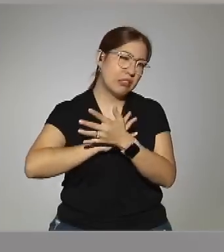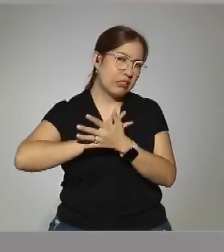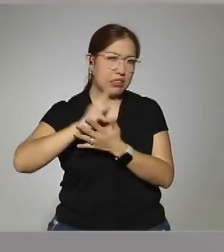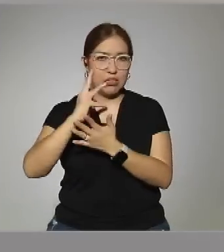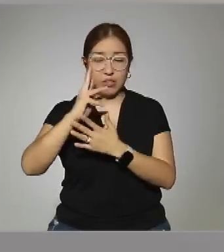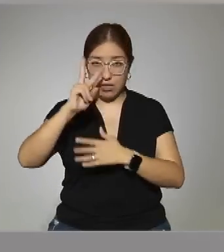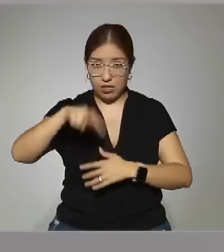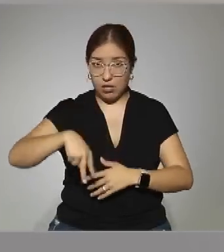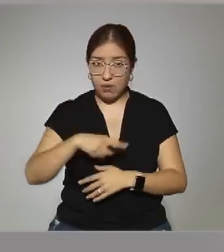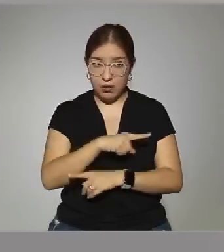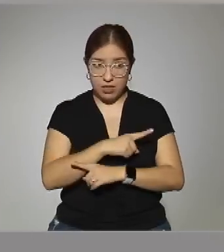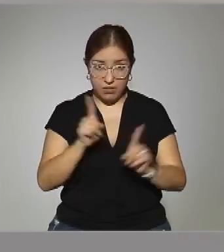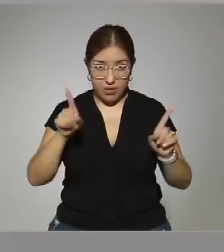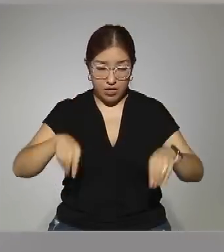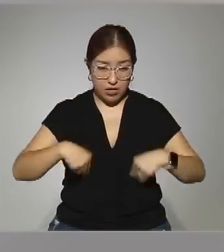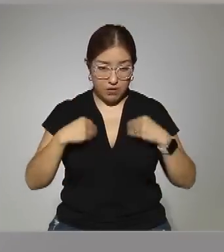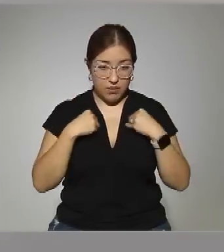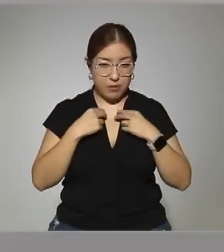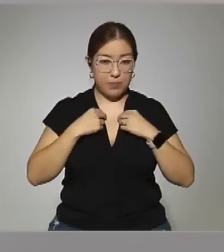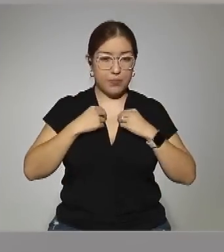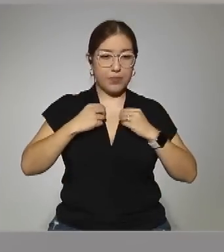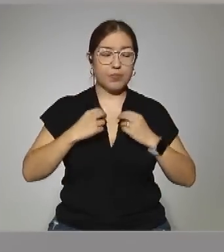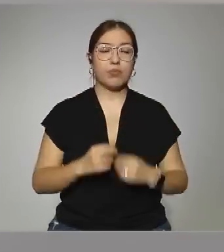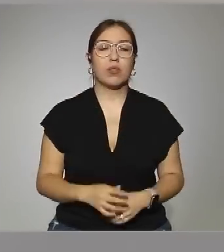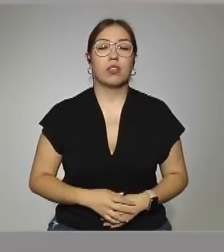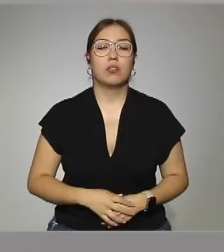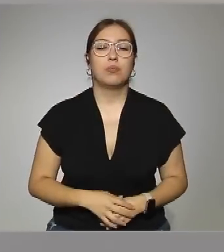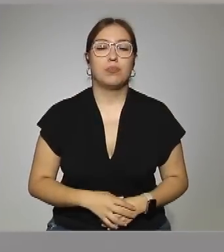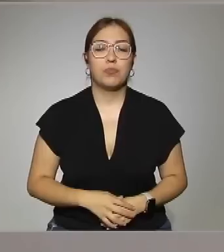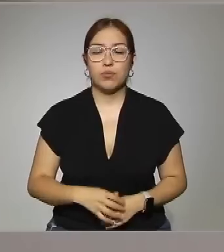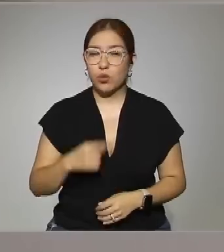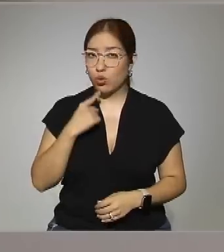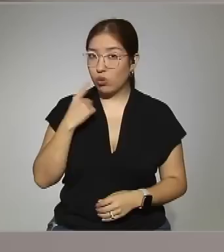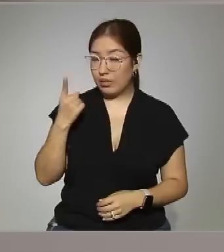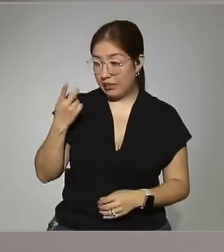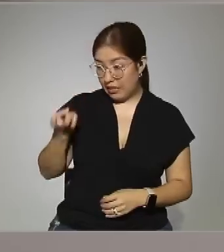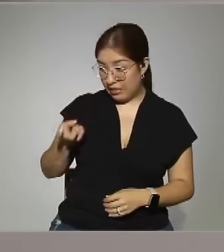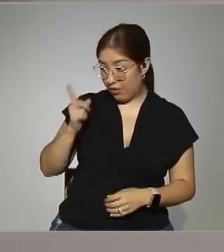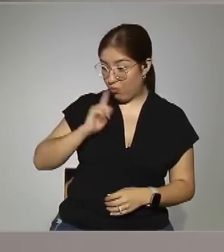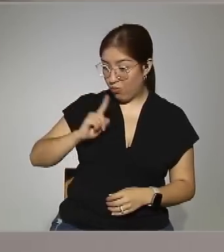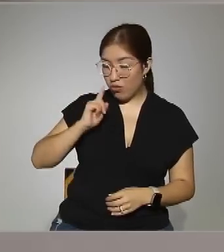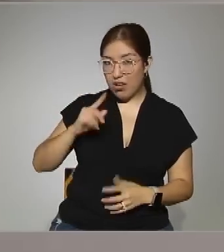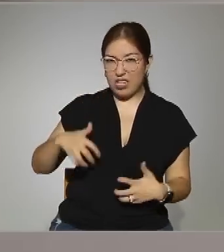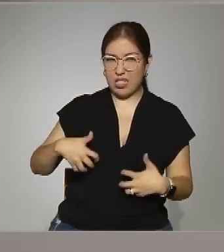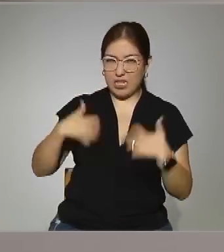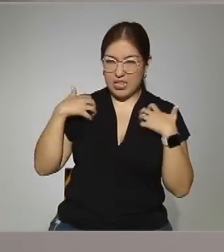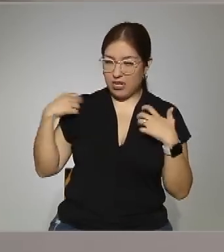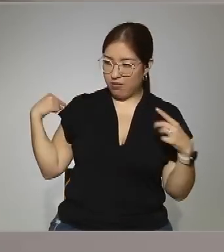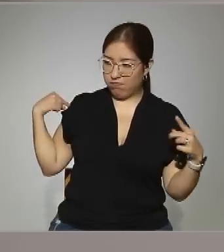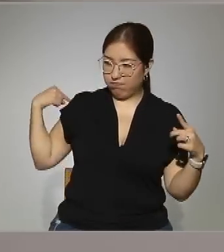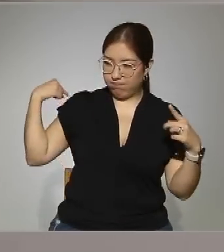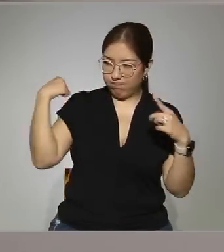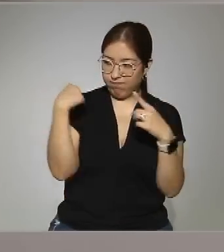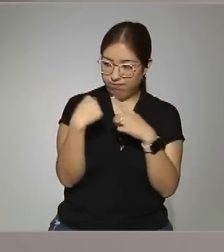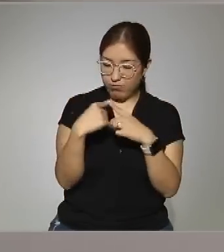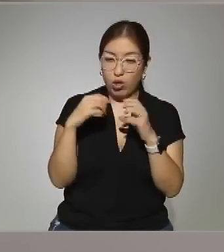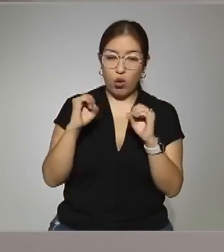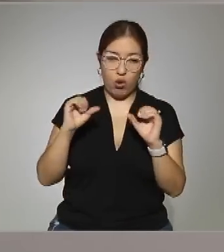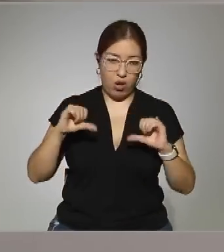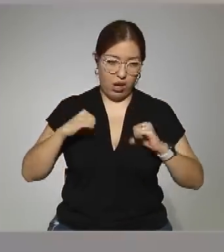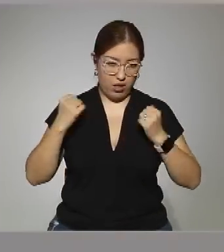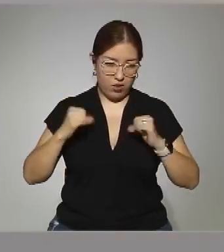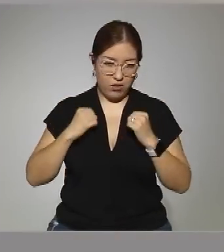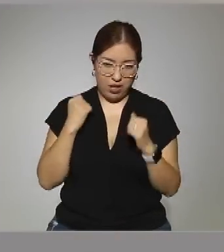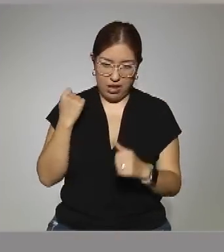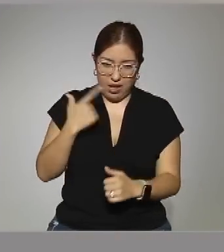a la realidad. Entonces, ¿tú podrías decir que esa mujer está enojada desde niña por algo que pasó? O desde adolescente, no sabemos.